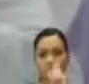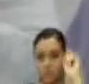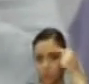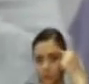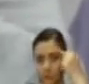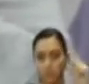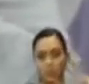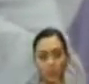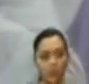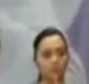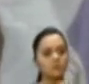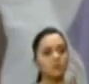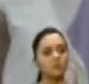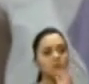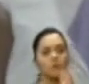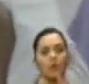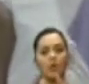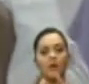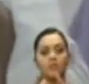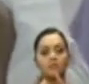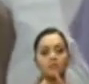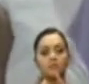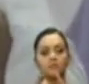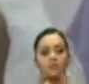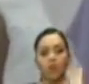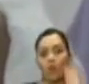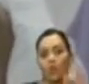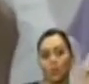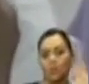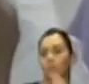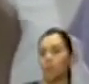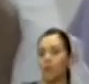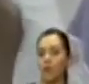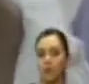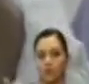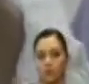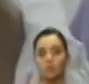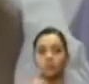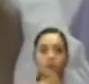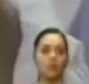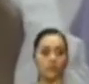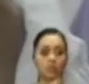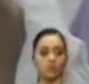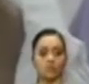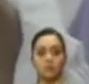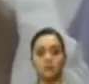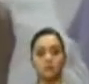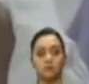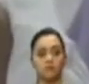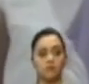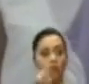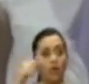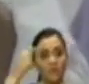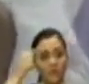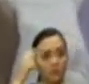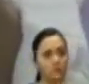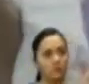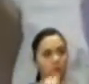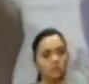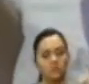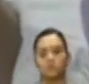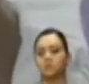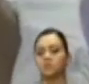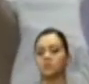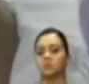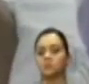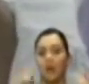Frankenstein. O sea, algo así el Ministerio de Educación sí lo hacía. Luego el municipio, antes de la campaña, hacía otro bloque. Luego venía la prefectura